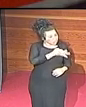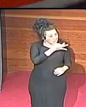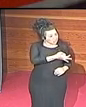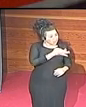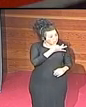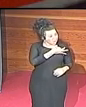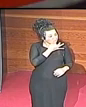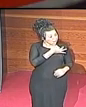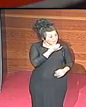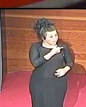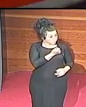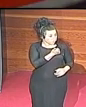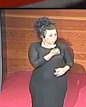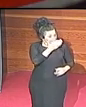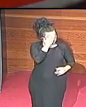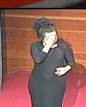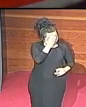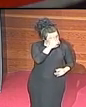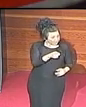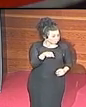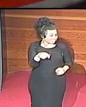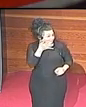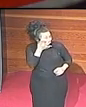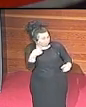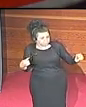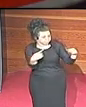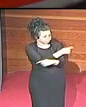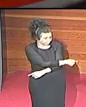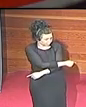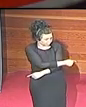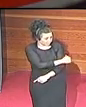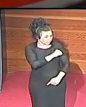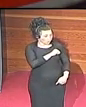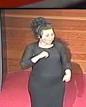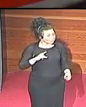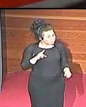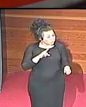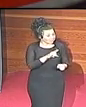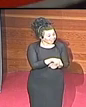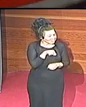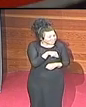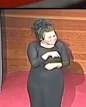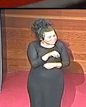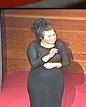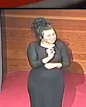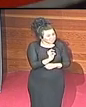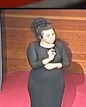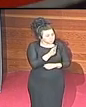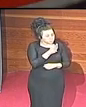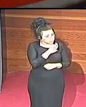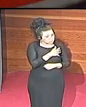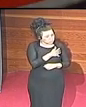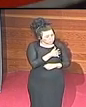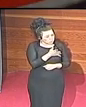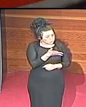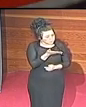dominante. Este autoengaño, además, es una de las razones de mayor peso que ha valido